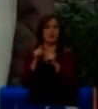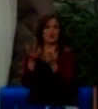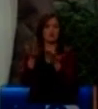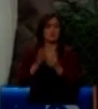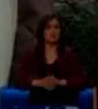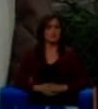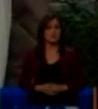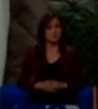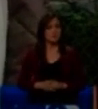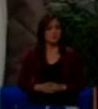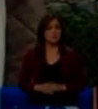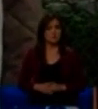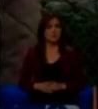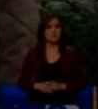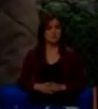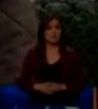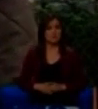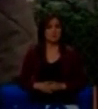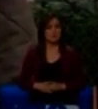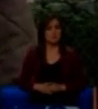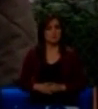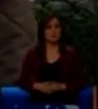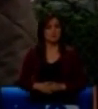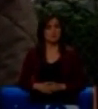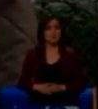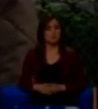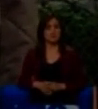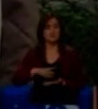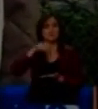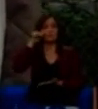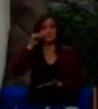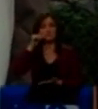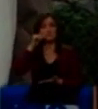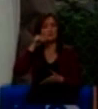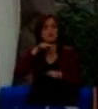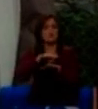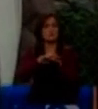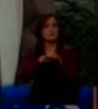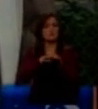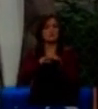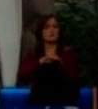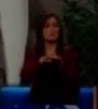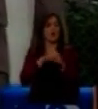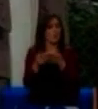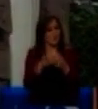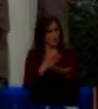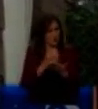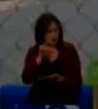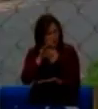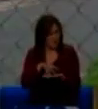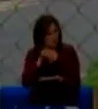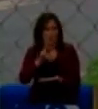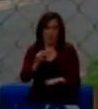eh eh se va a su su retras su aprendizaje cognitivo es más lento pero no significa que el niño no vaya a